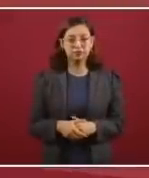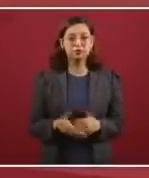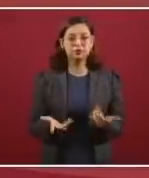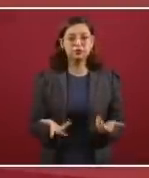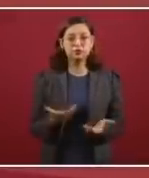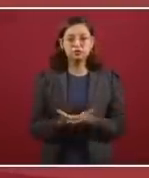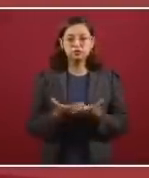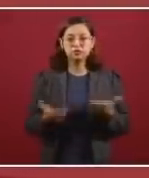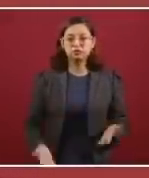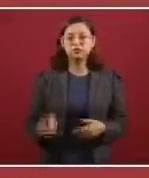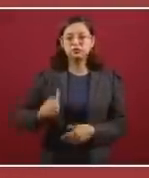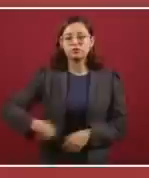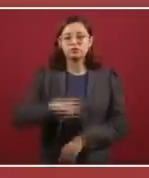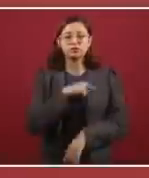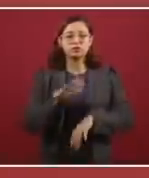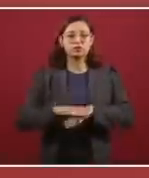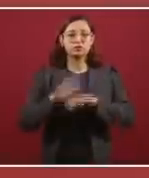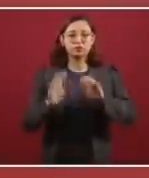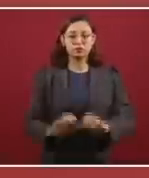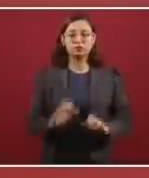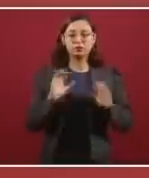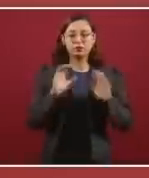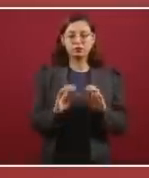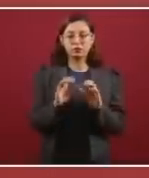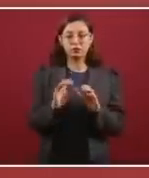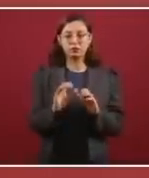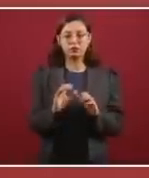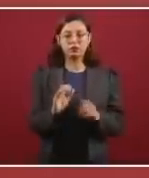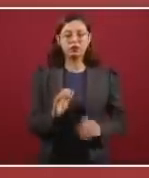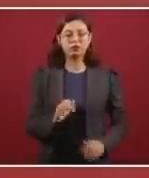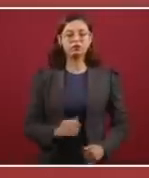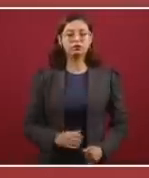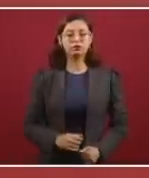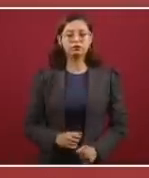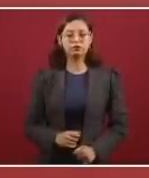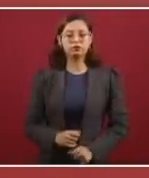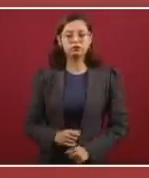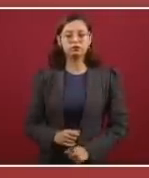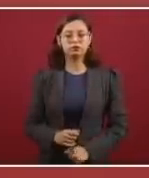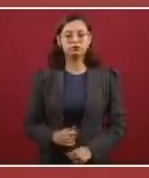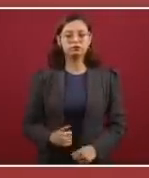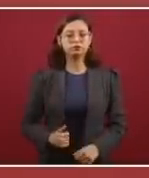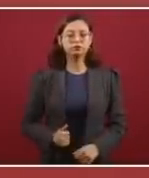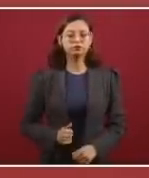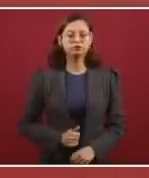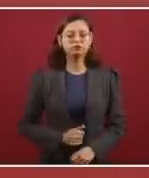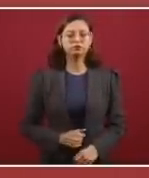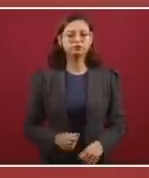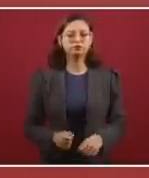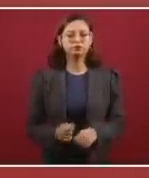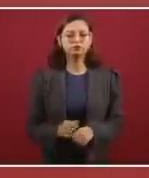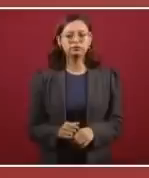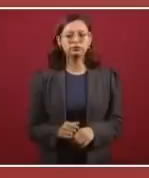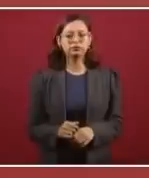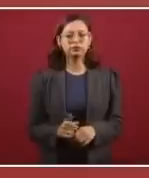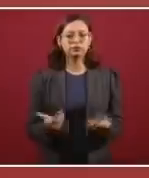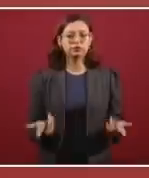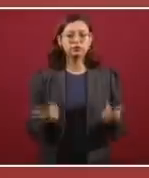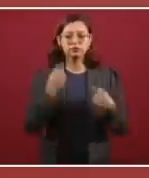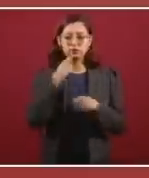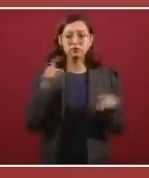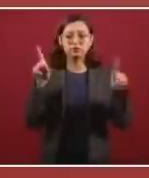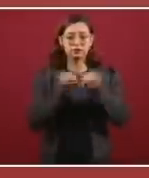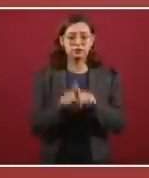estamos cuidando eso. En el caso de los